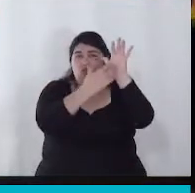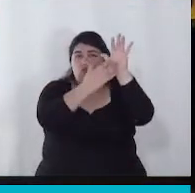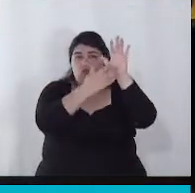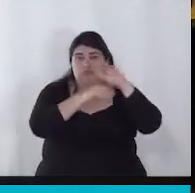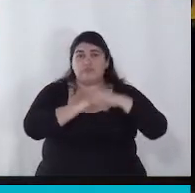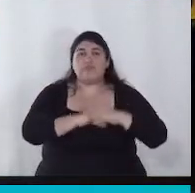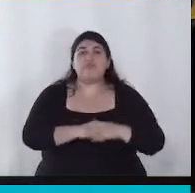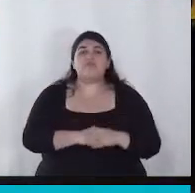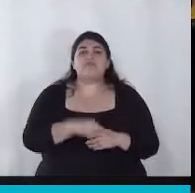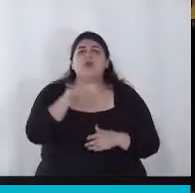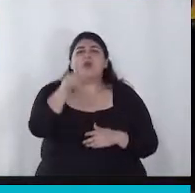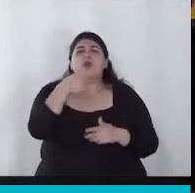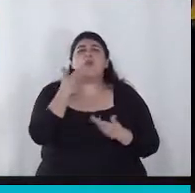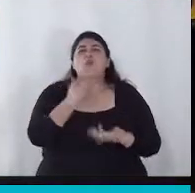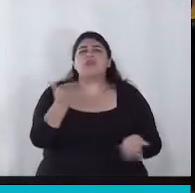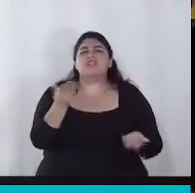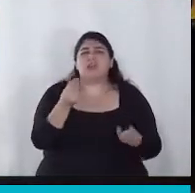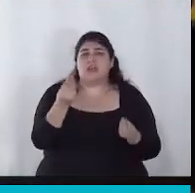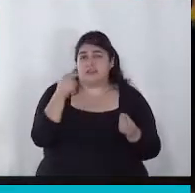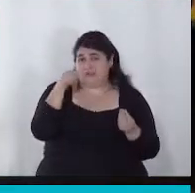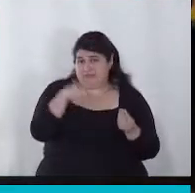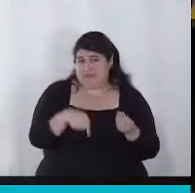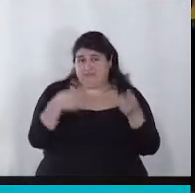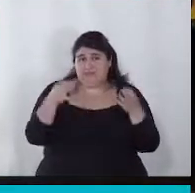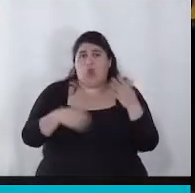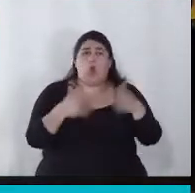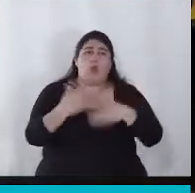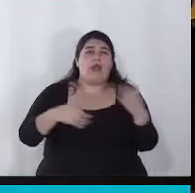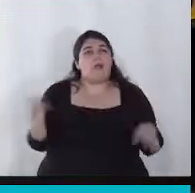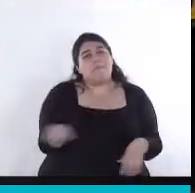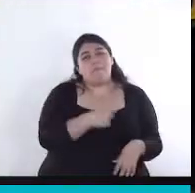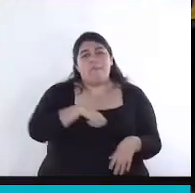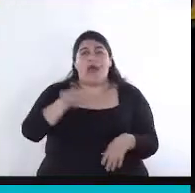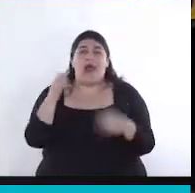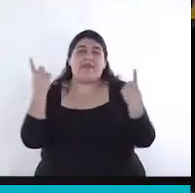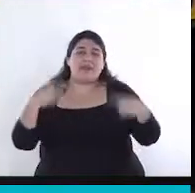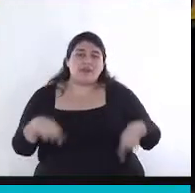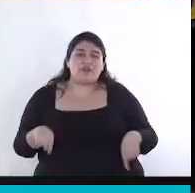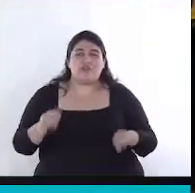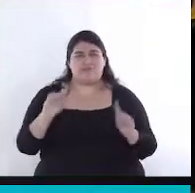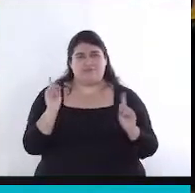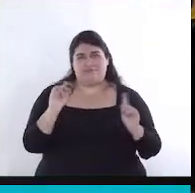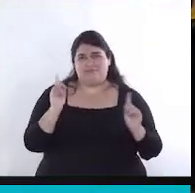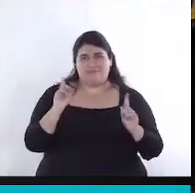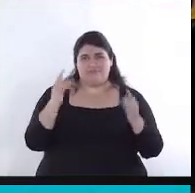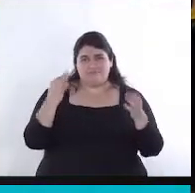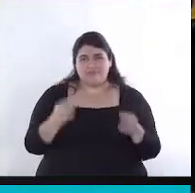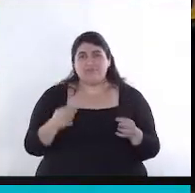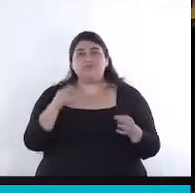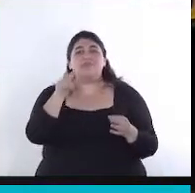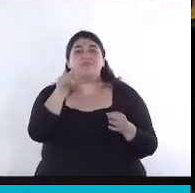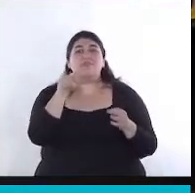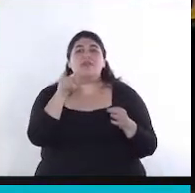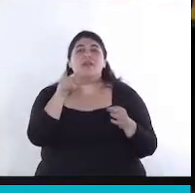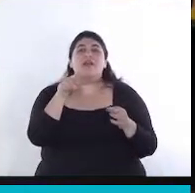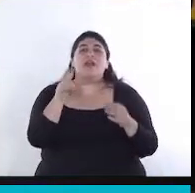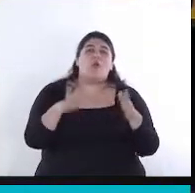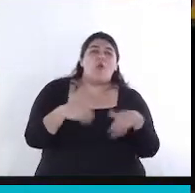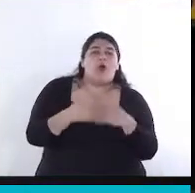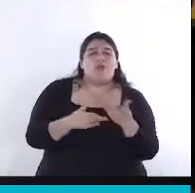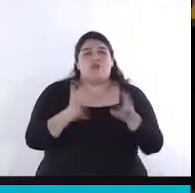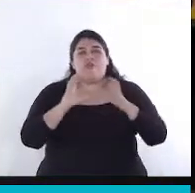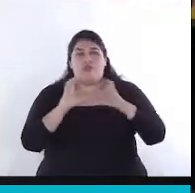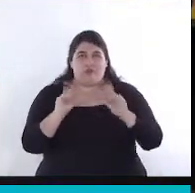muestra acá no hay cuando él ni esté jugando al fútbol